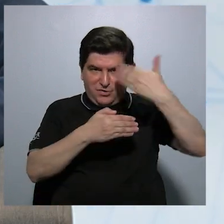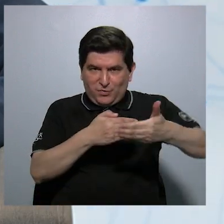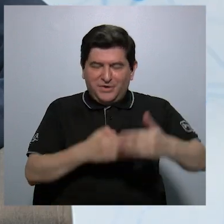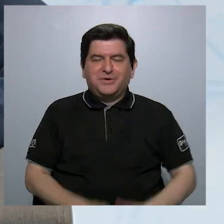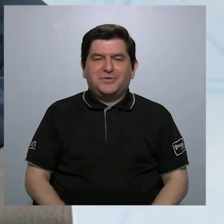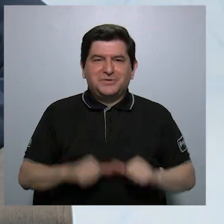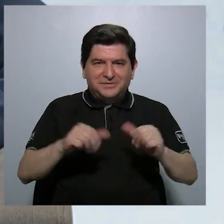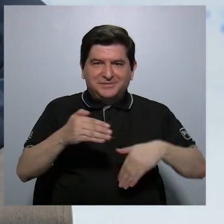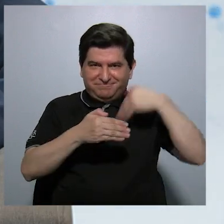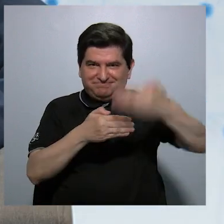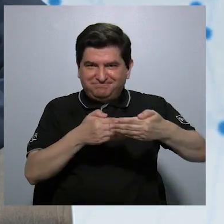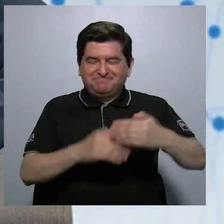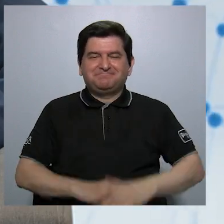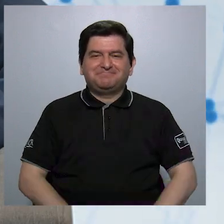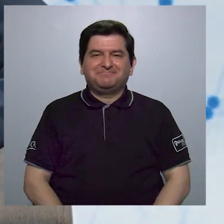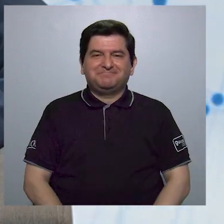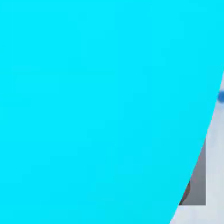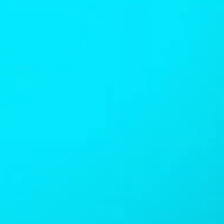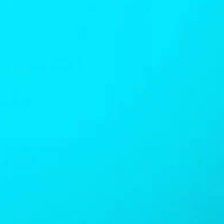segmento. Ya regresamos.